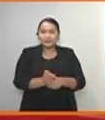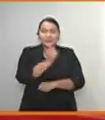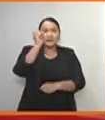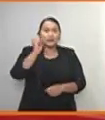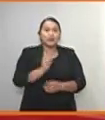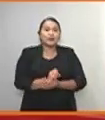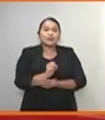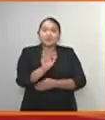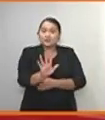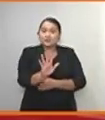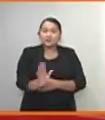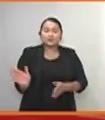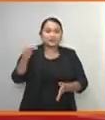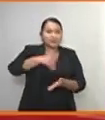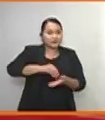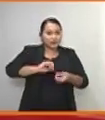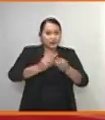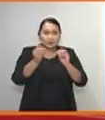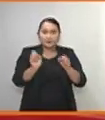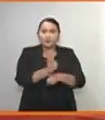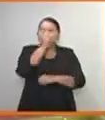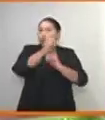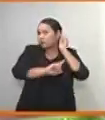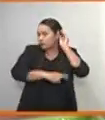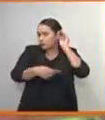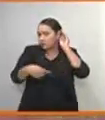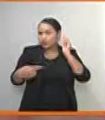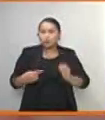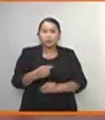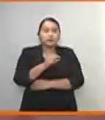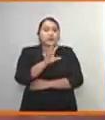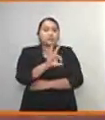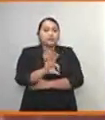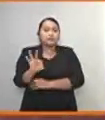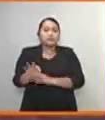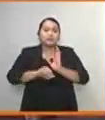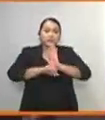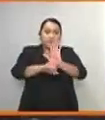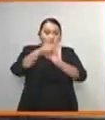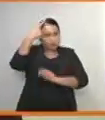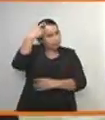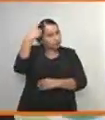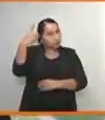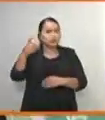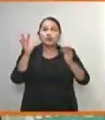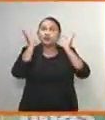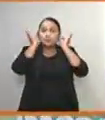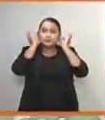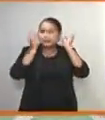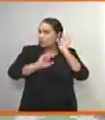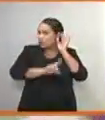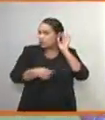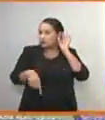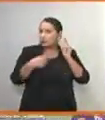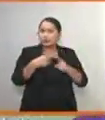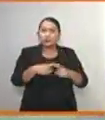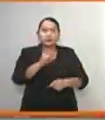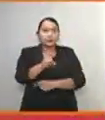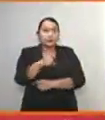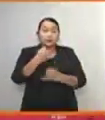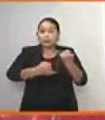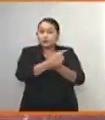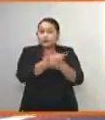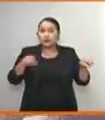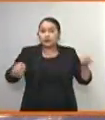Porque este es el 5. Repito con mucho gusto, el número ganador para la diaria es el 99 con su símbolo de sueños aretes. Para Multi X es